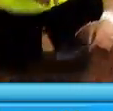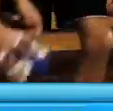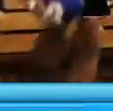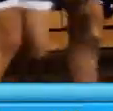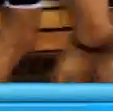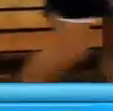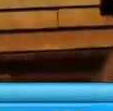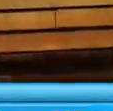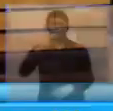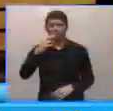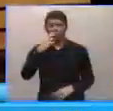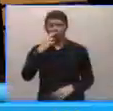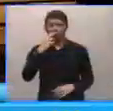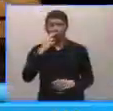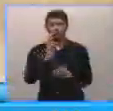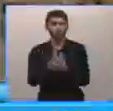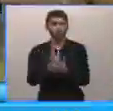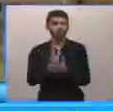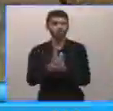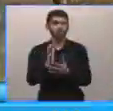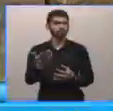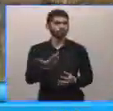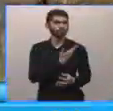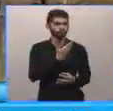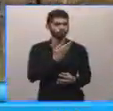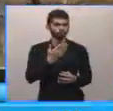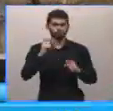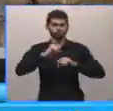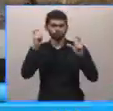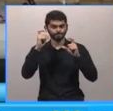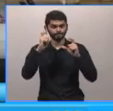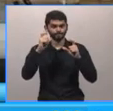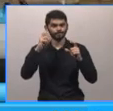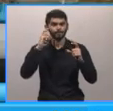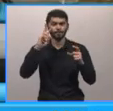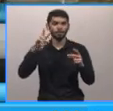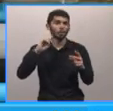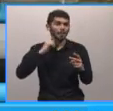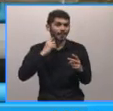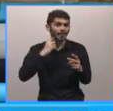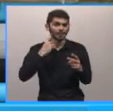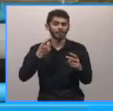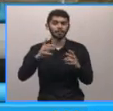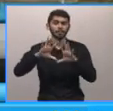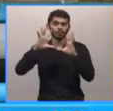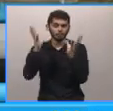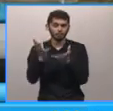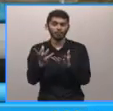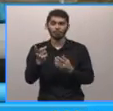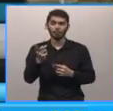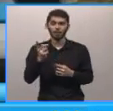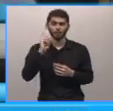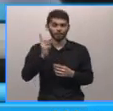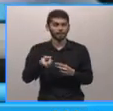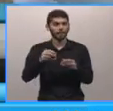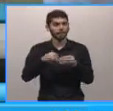En 2011 fue como una especie de batacazo, una sorpresa grande. En el 2013, en el Mundial también